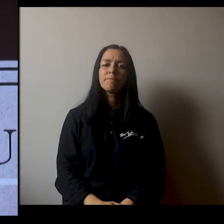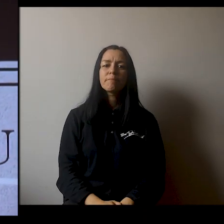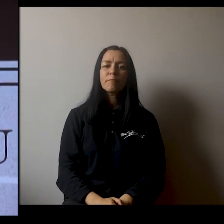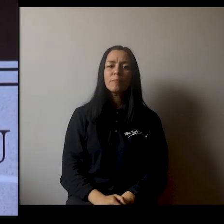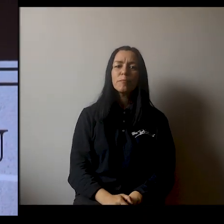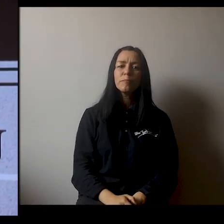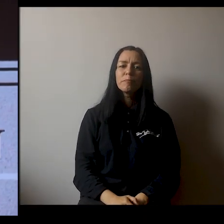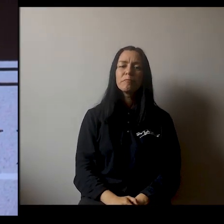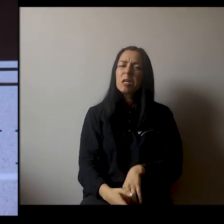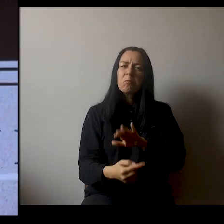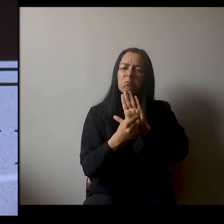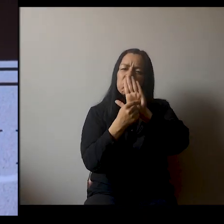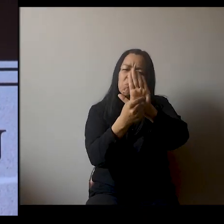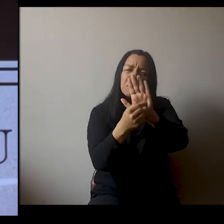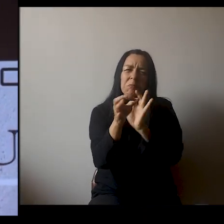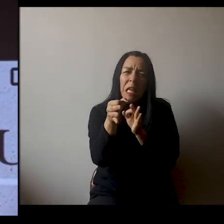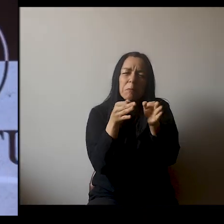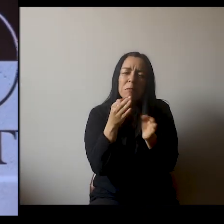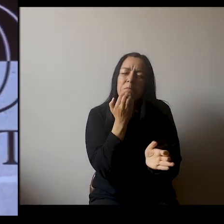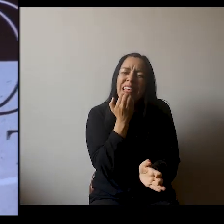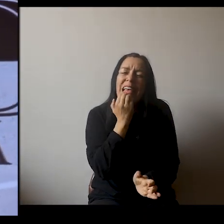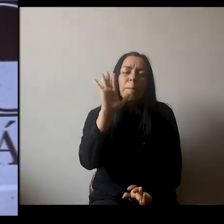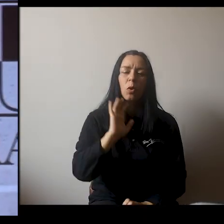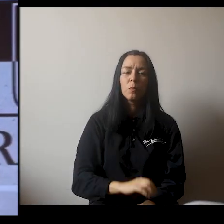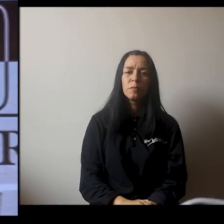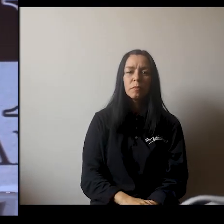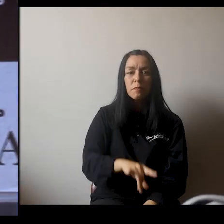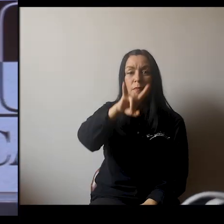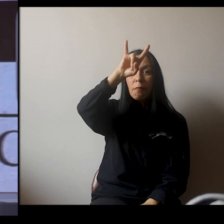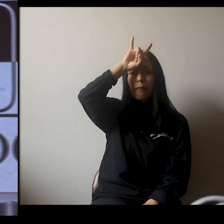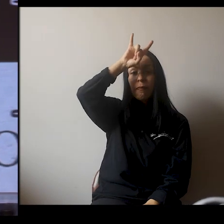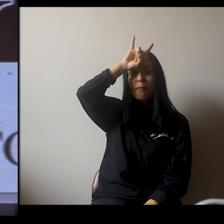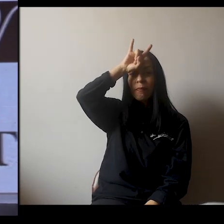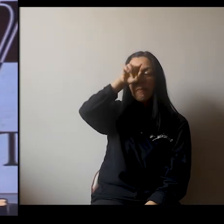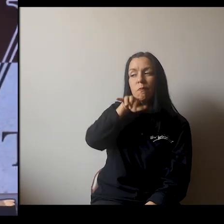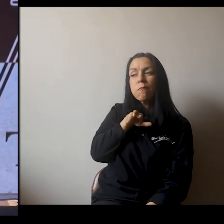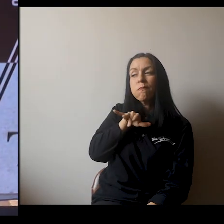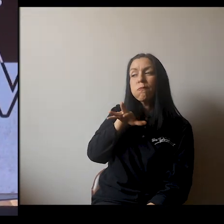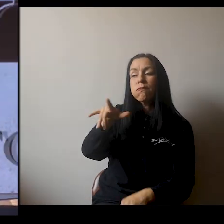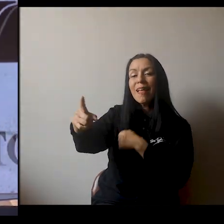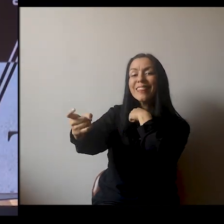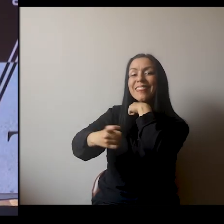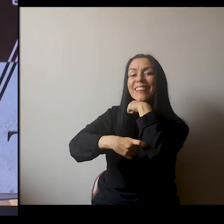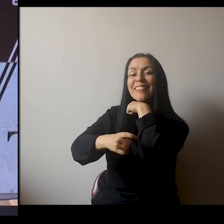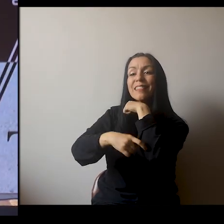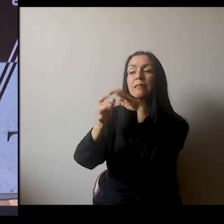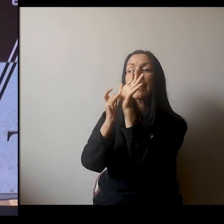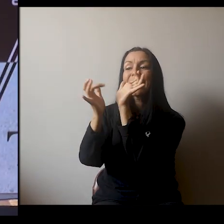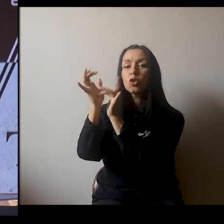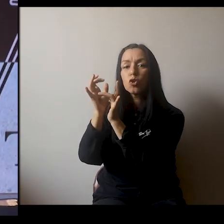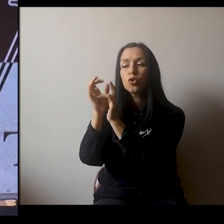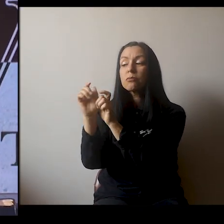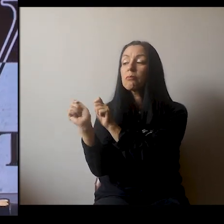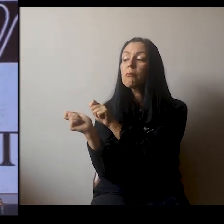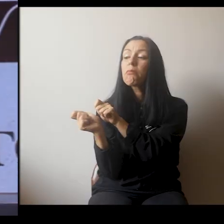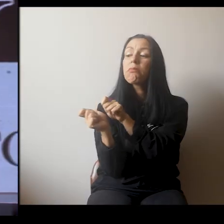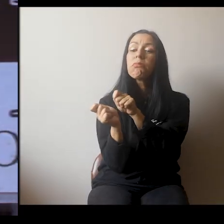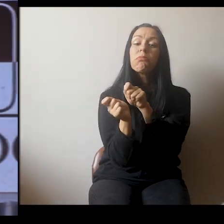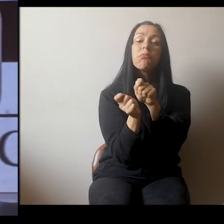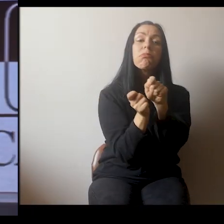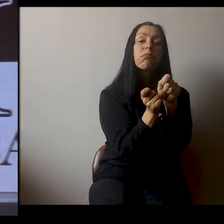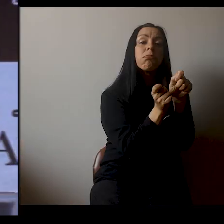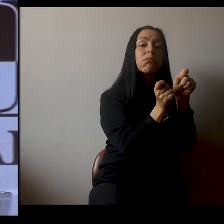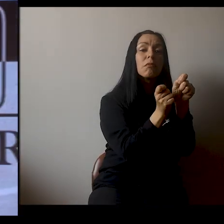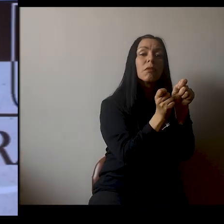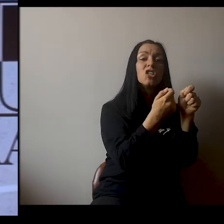diciendo. Y lo ilustro de la siguiente manera. Cuando el diablo tentó a Jesús, la Biblia dice